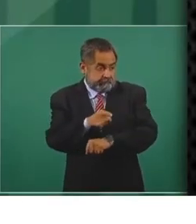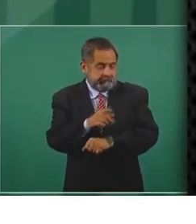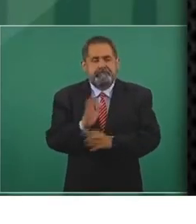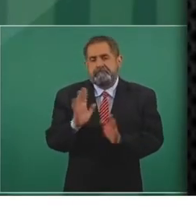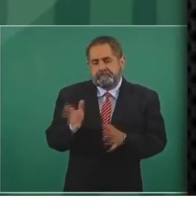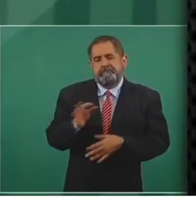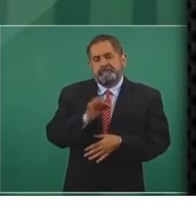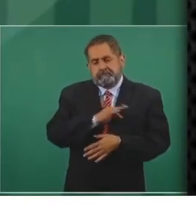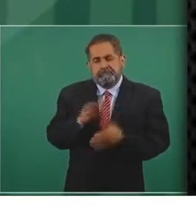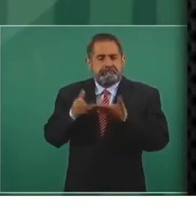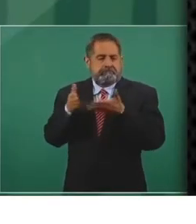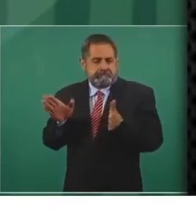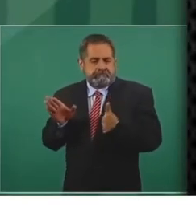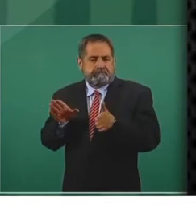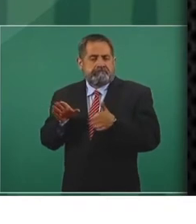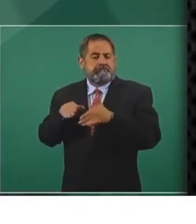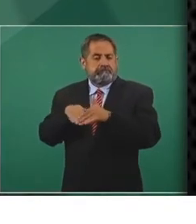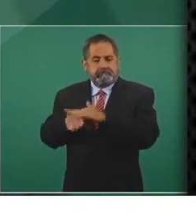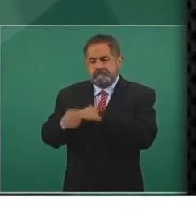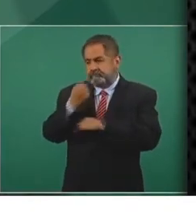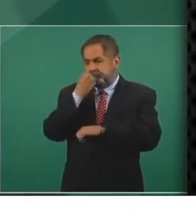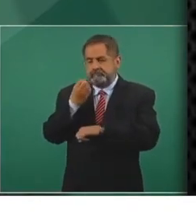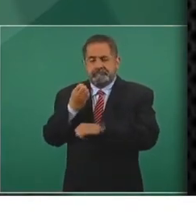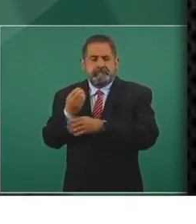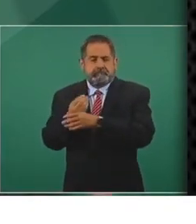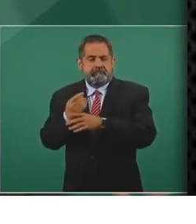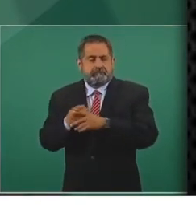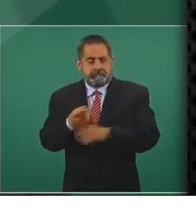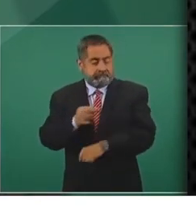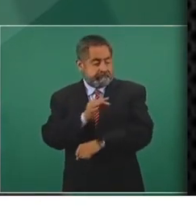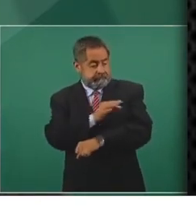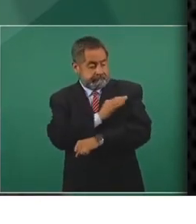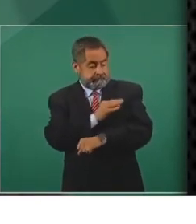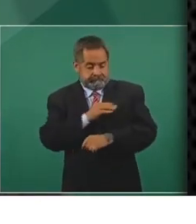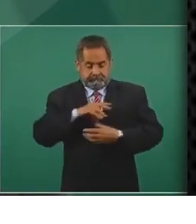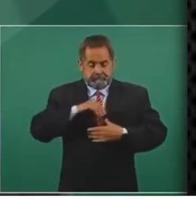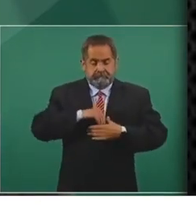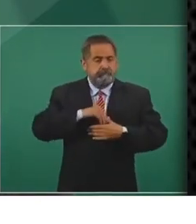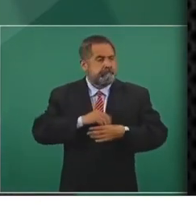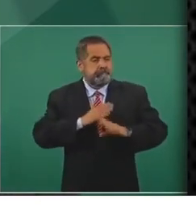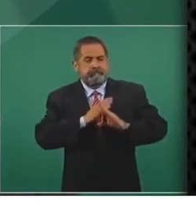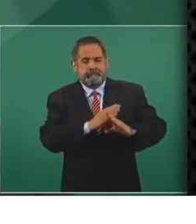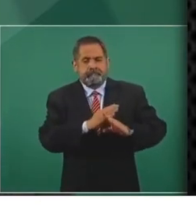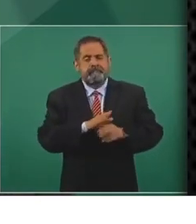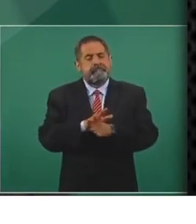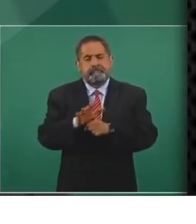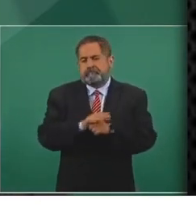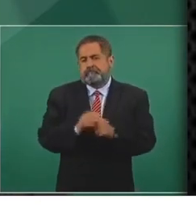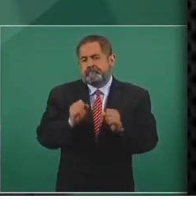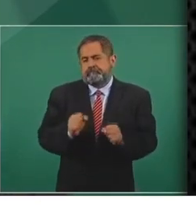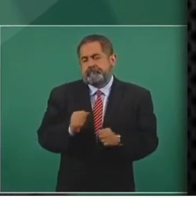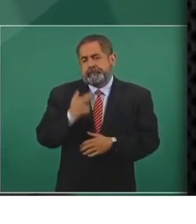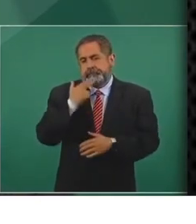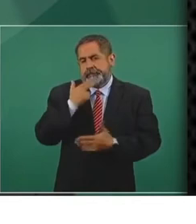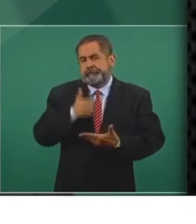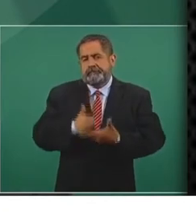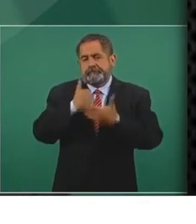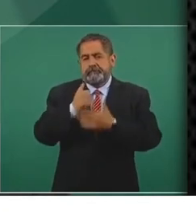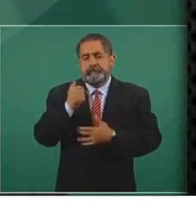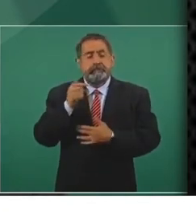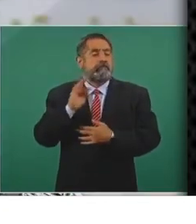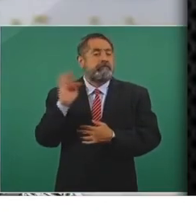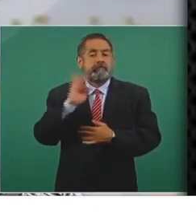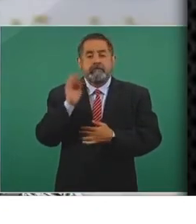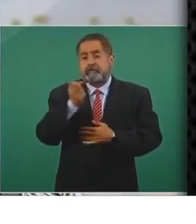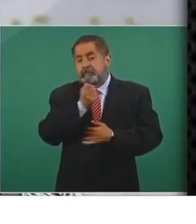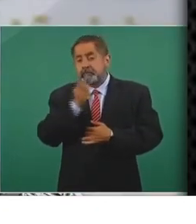un elemento específico de protección de seguridad sanitaria que nos ayuda a que en estados que